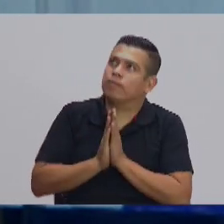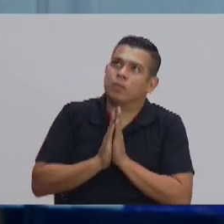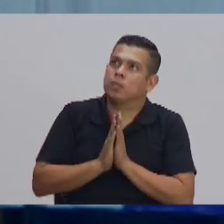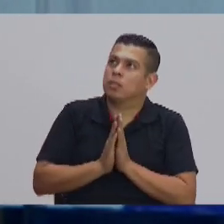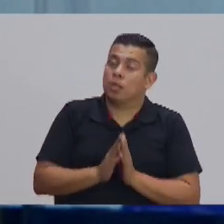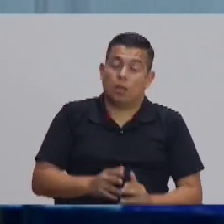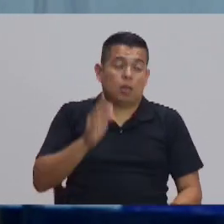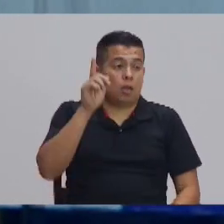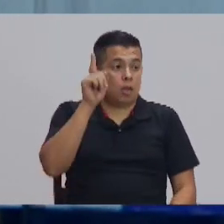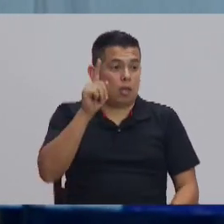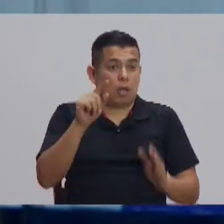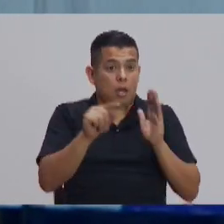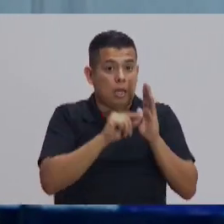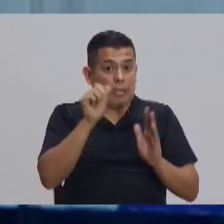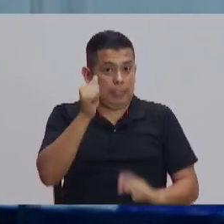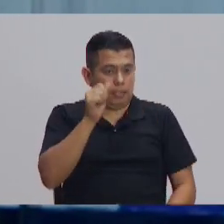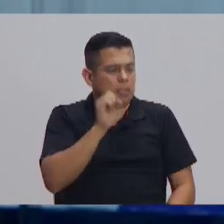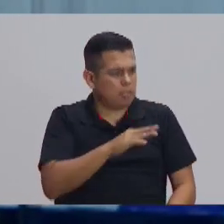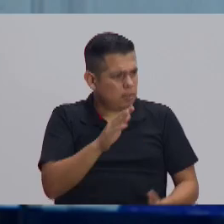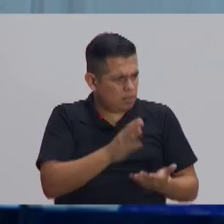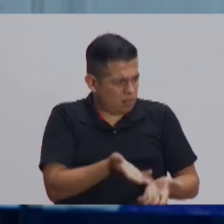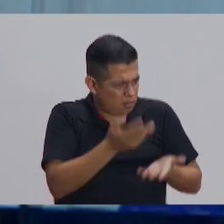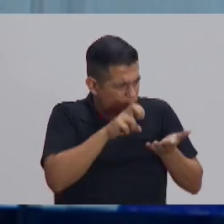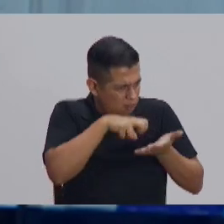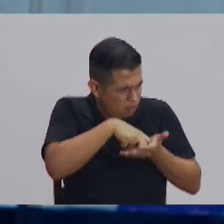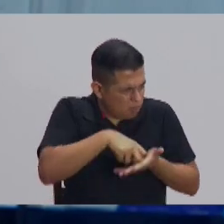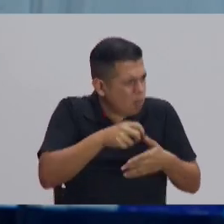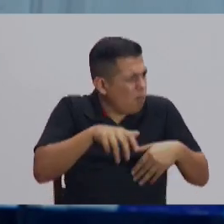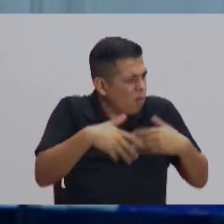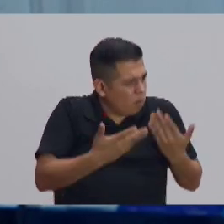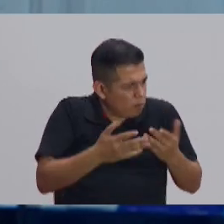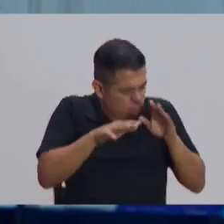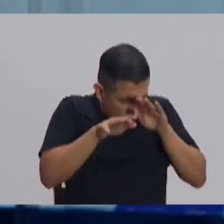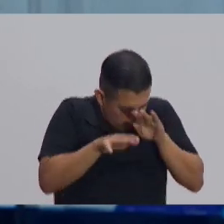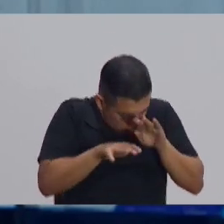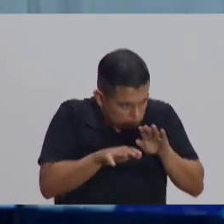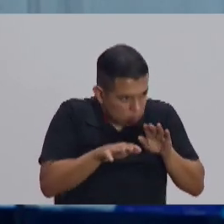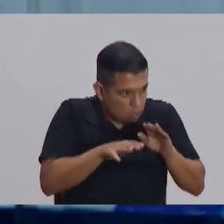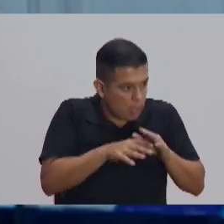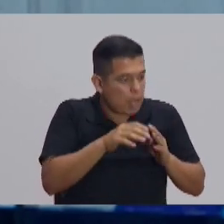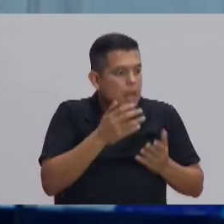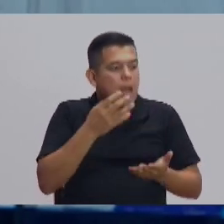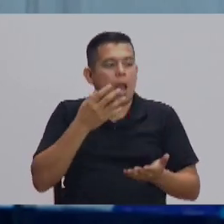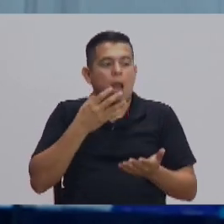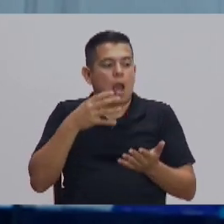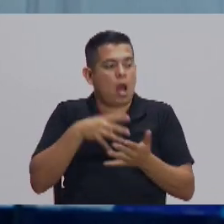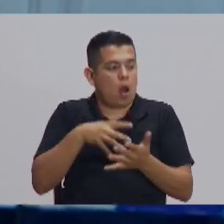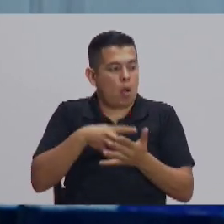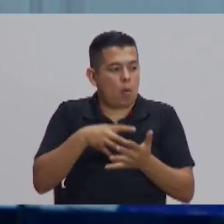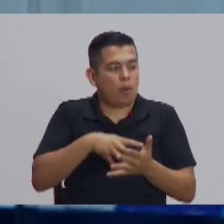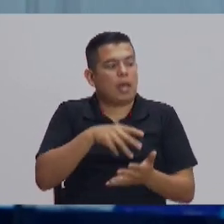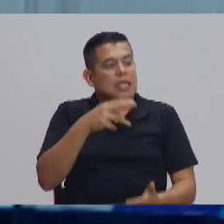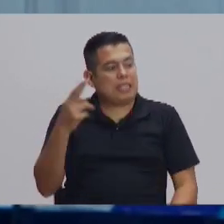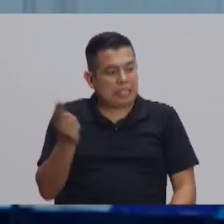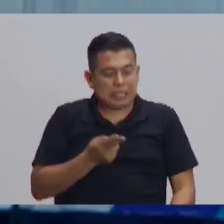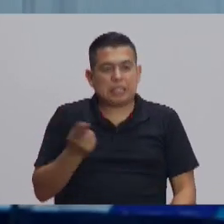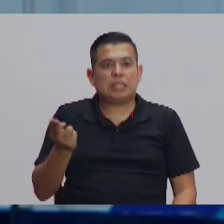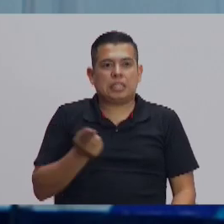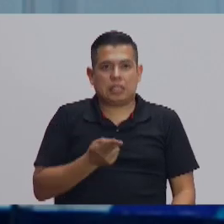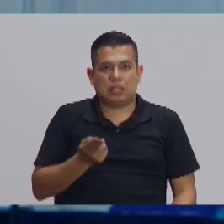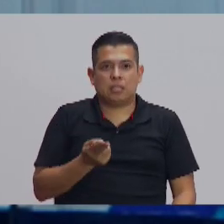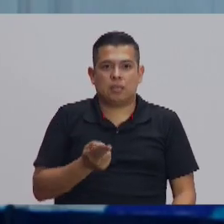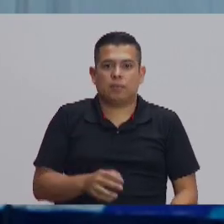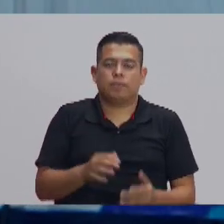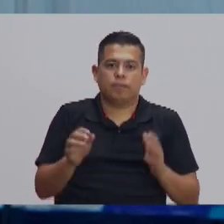y dios le dice en el 10 levántate porque te postres así sobre tu rostro israel ha pecado y